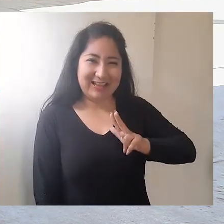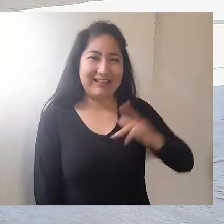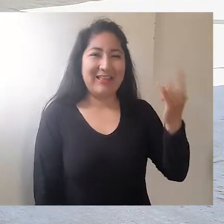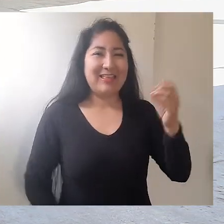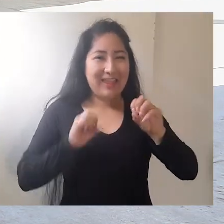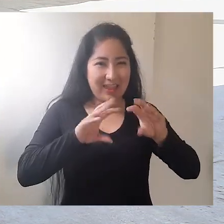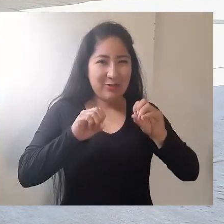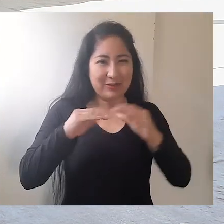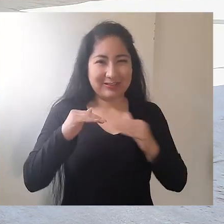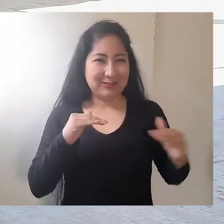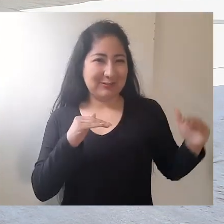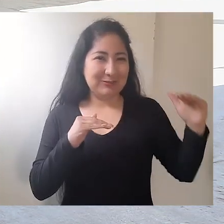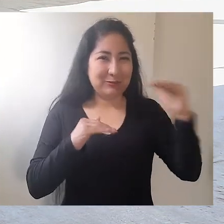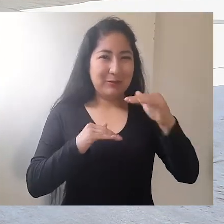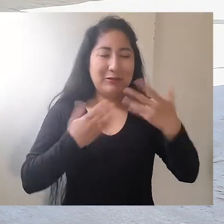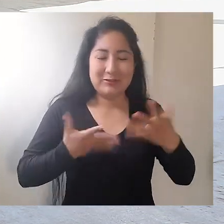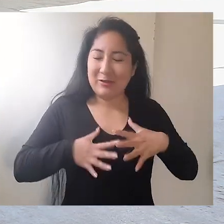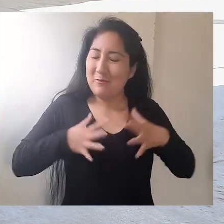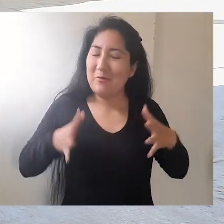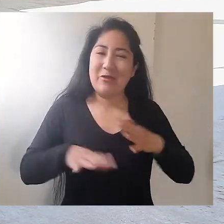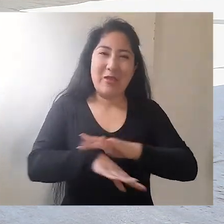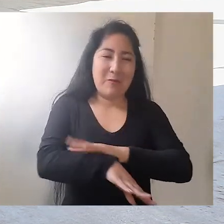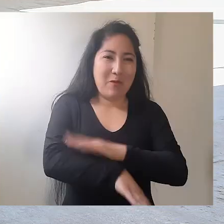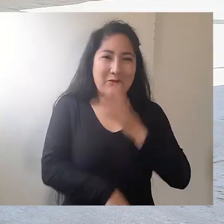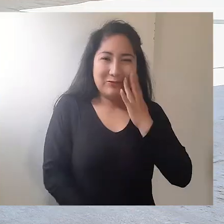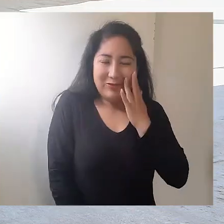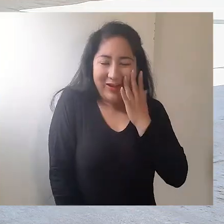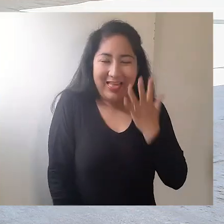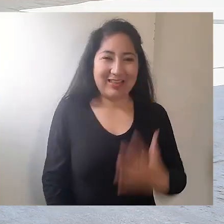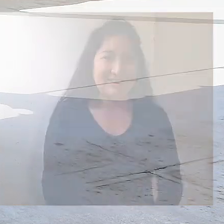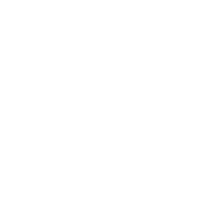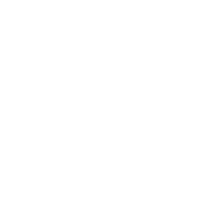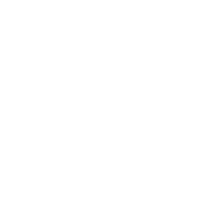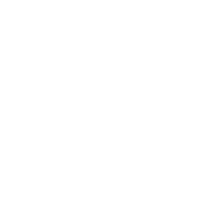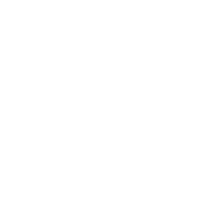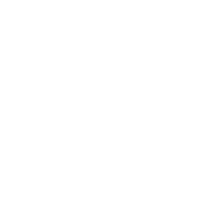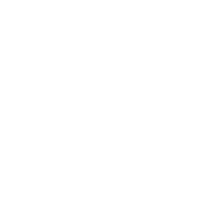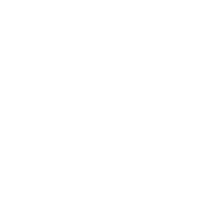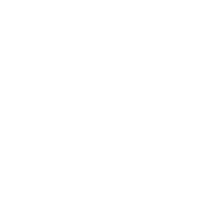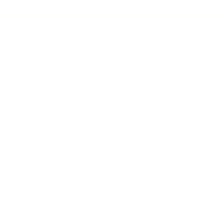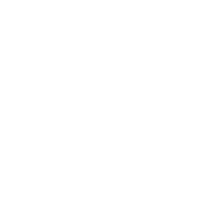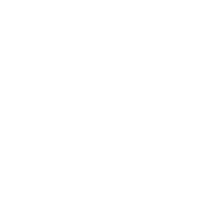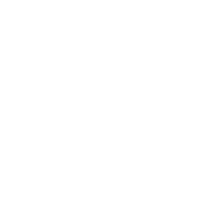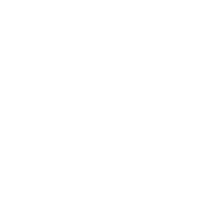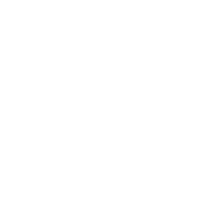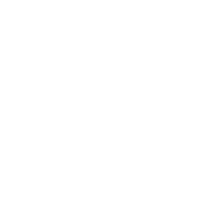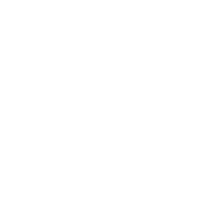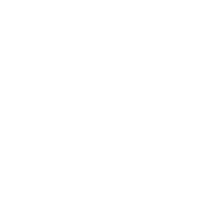soy oficialmente de educación superior, así que estoy igual emocionada.